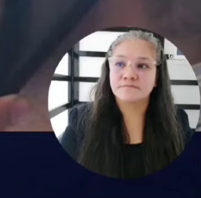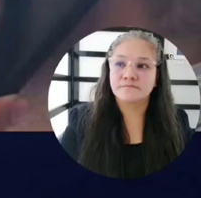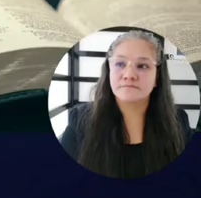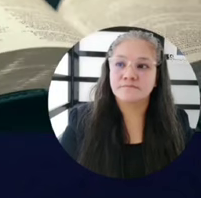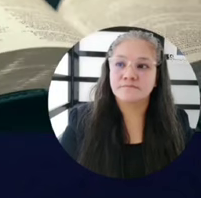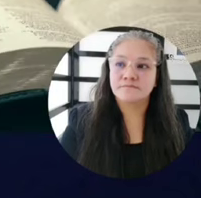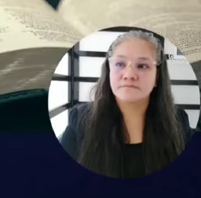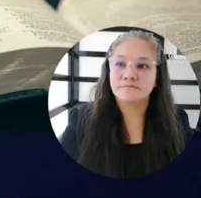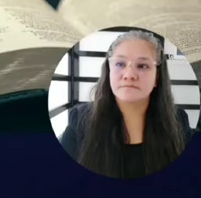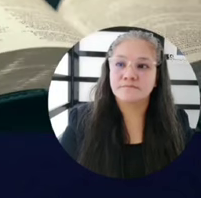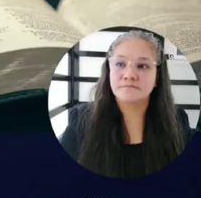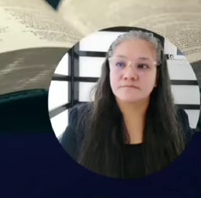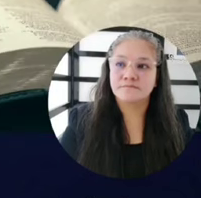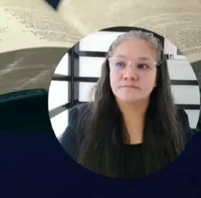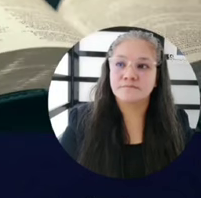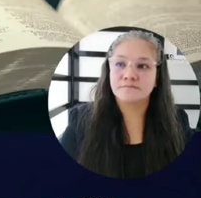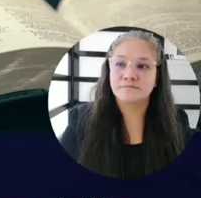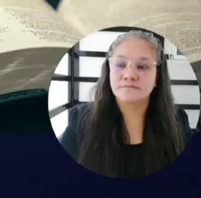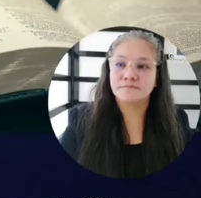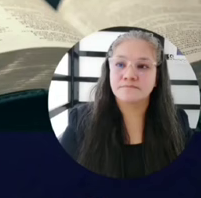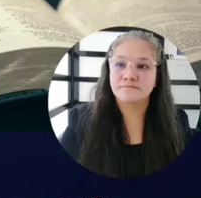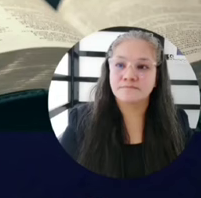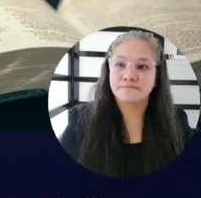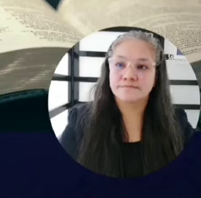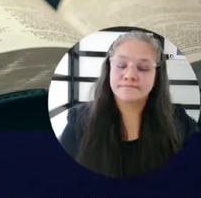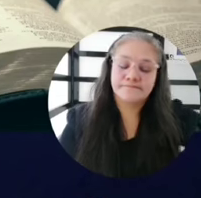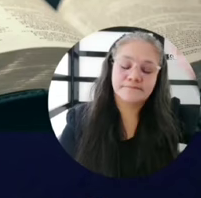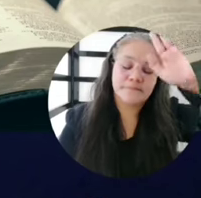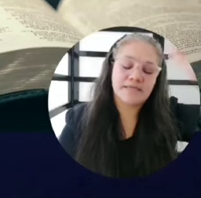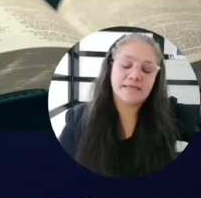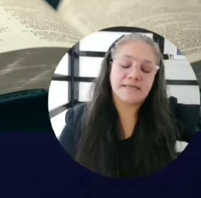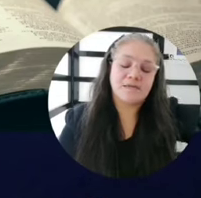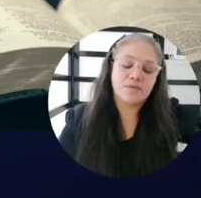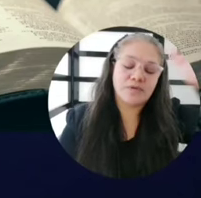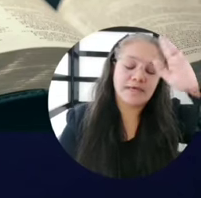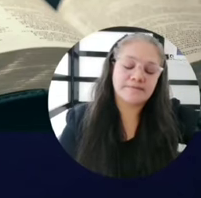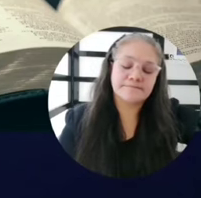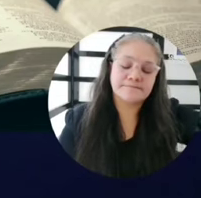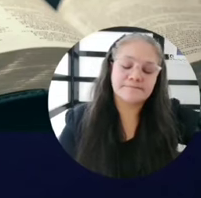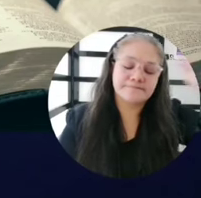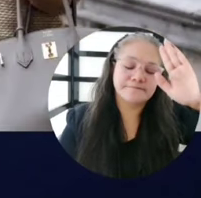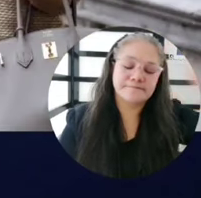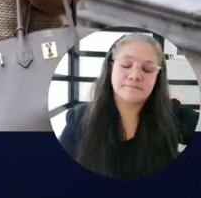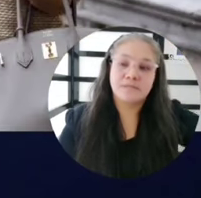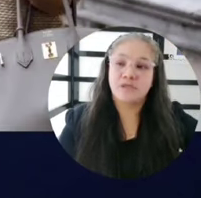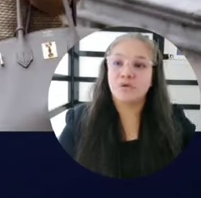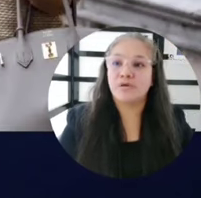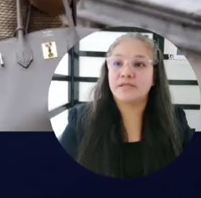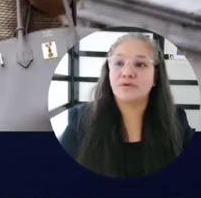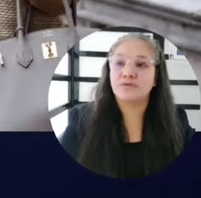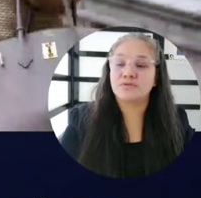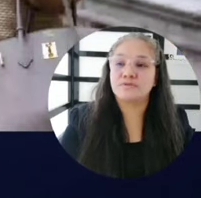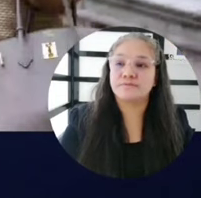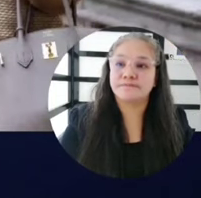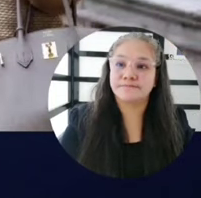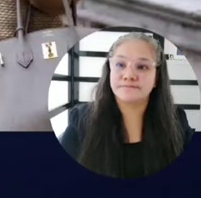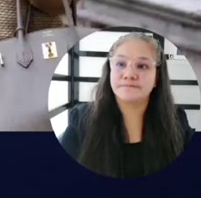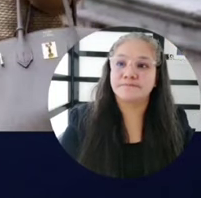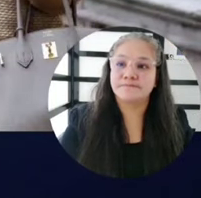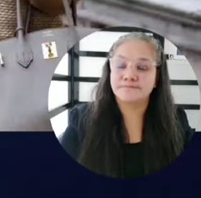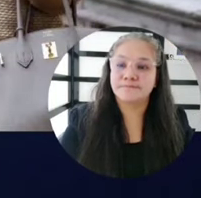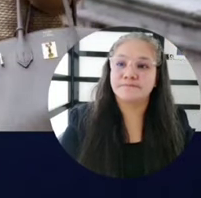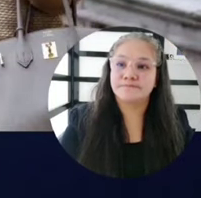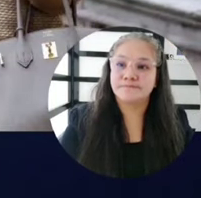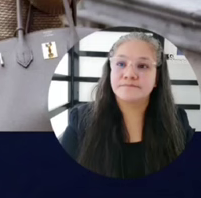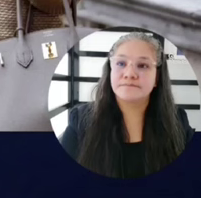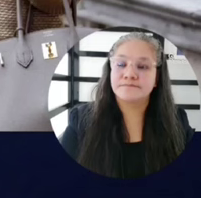lleva, mire la Biblia al lado, porque este libro identifica a quien que lo ama. Hay gente que se avergüenza de cargar